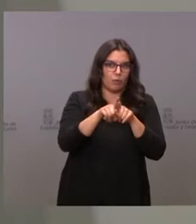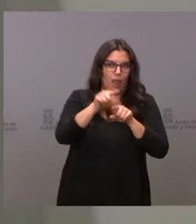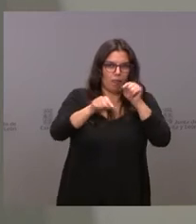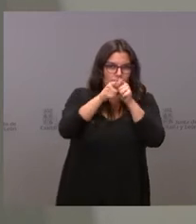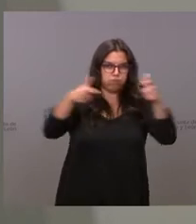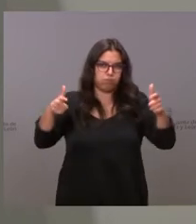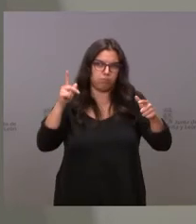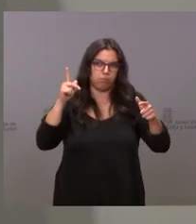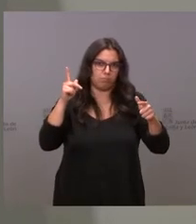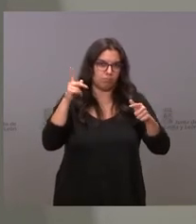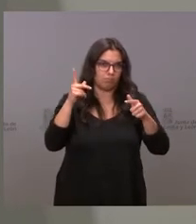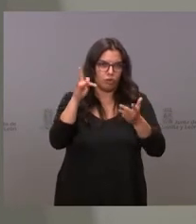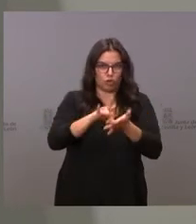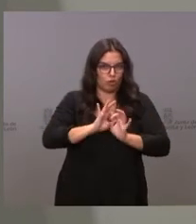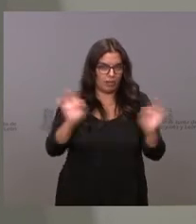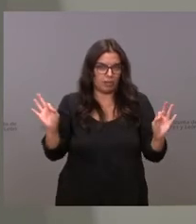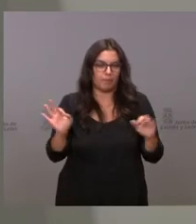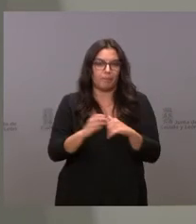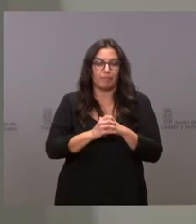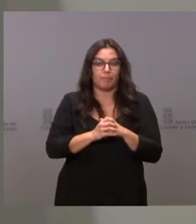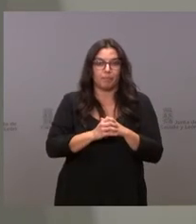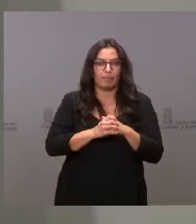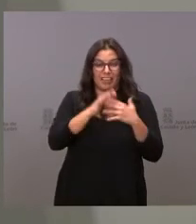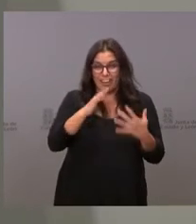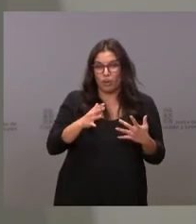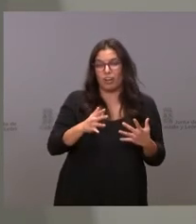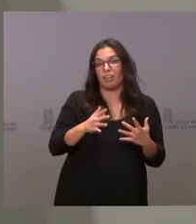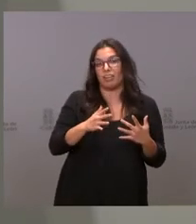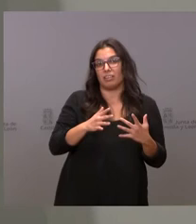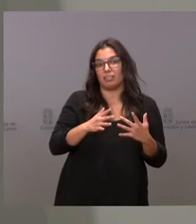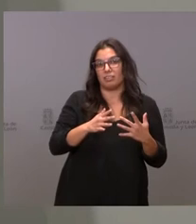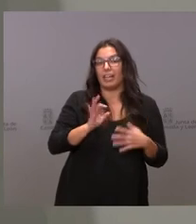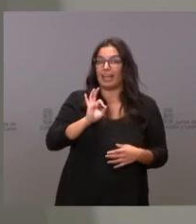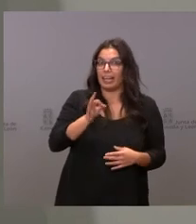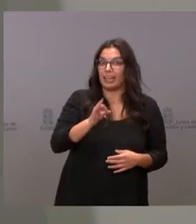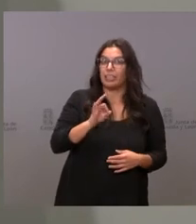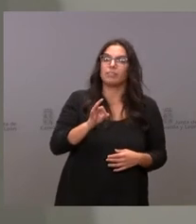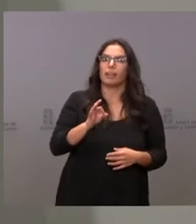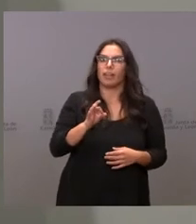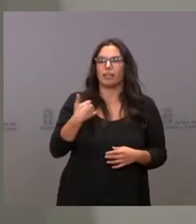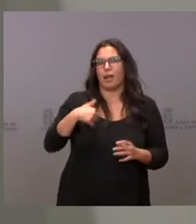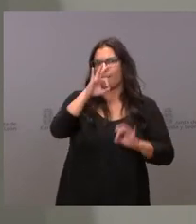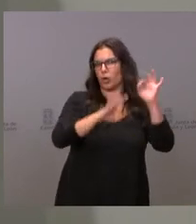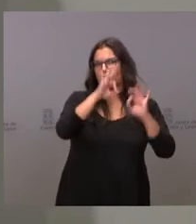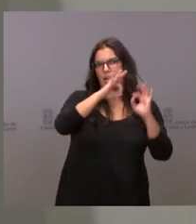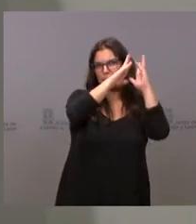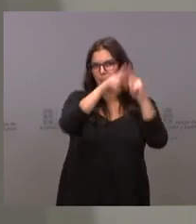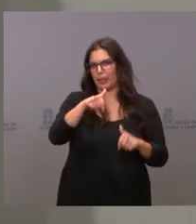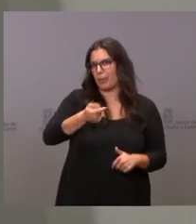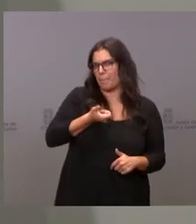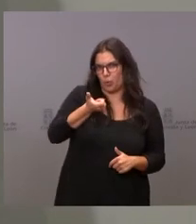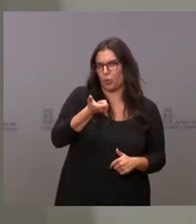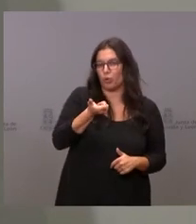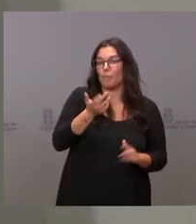reincidencia. Aún hay una incidencia, aunque ya estamos en incidencia baja en la comunidad, pero no estamos